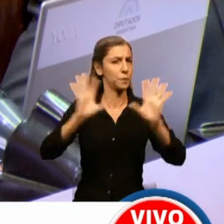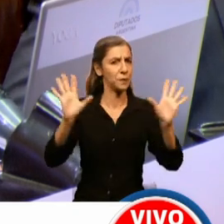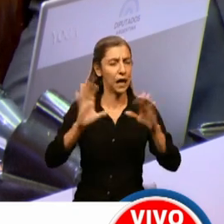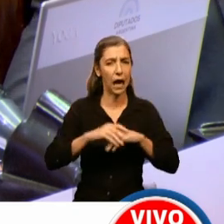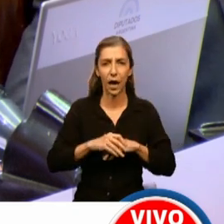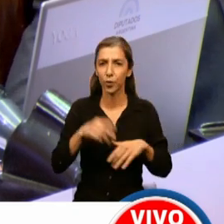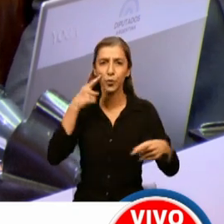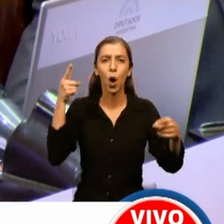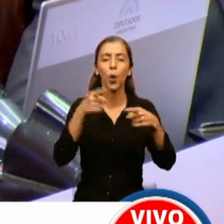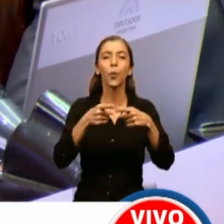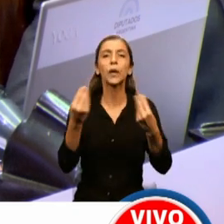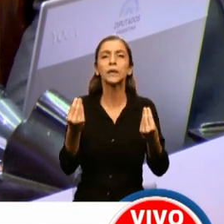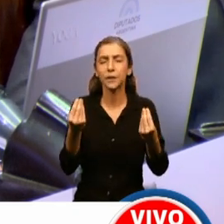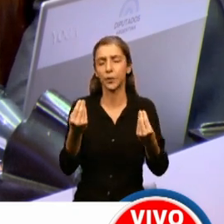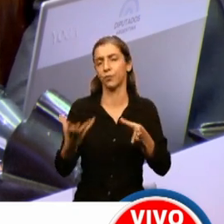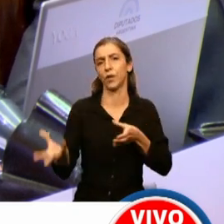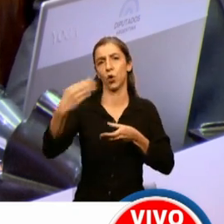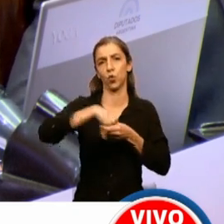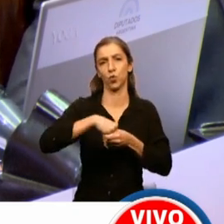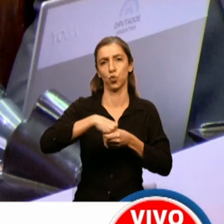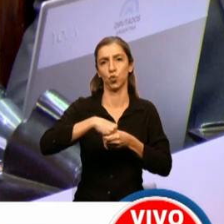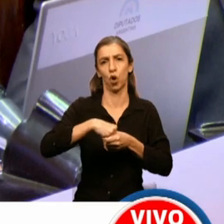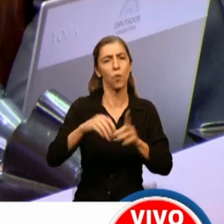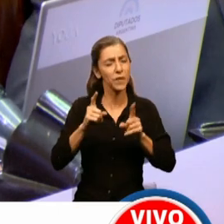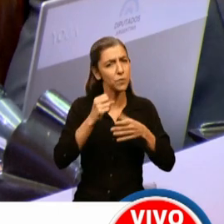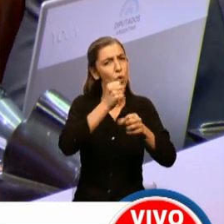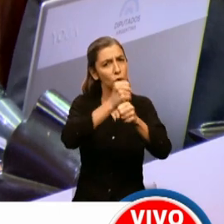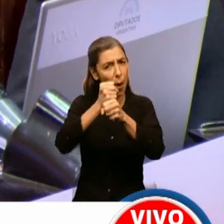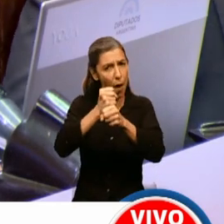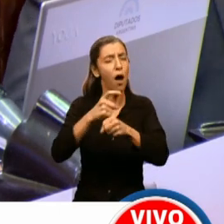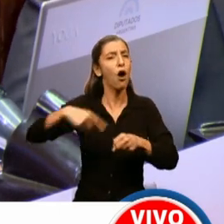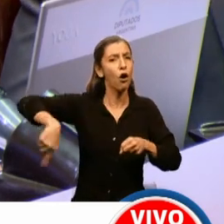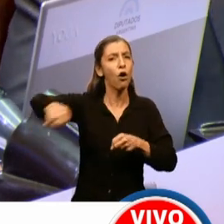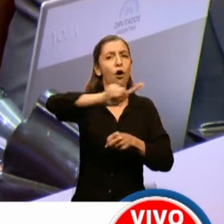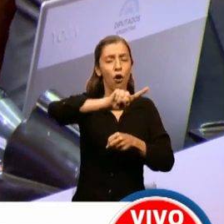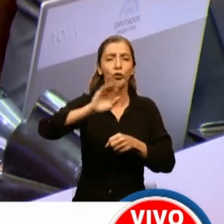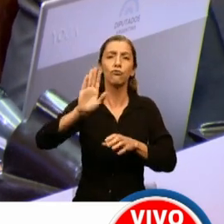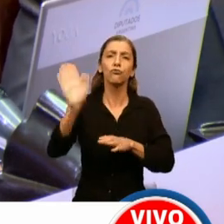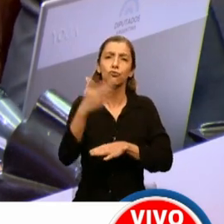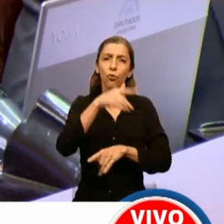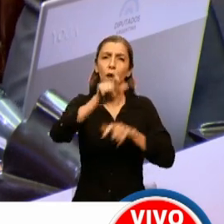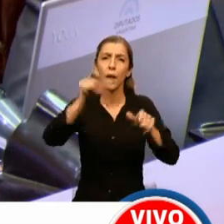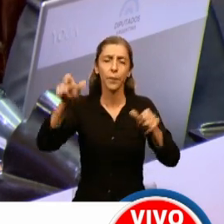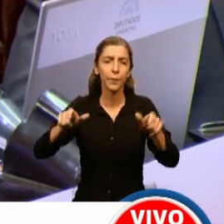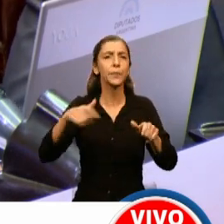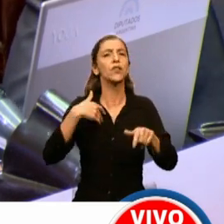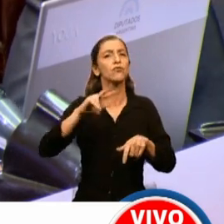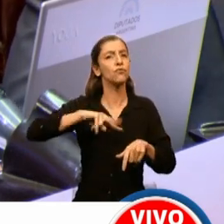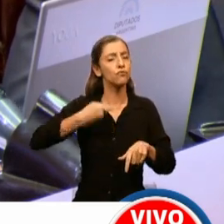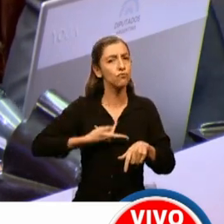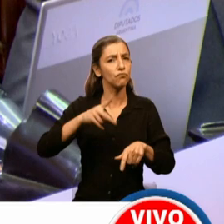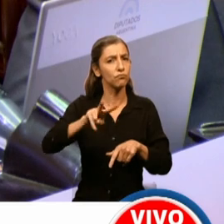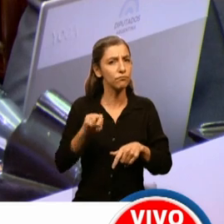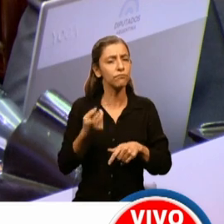esa inclusión laboral de las personas transexuales travestis y transgénero promover